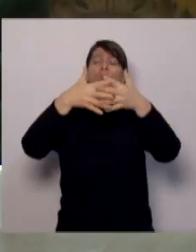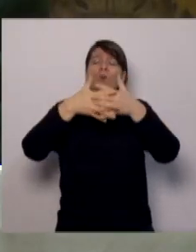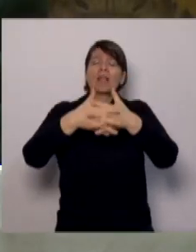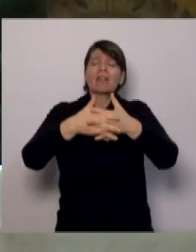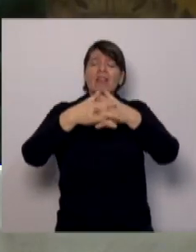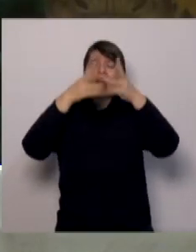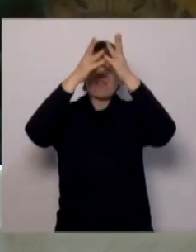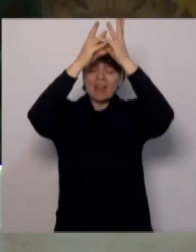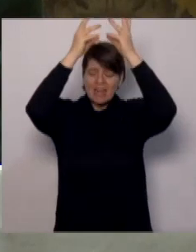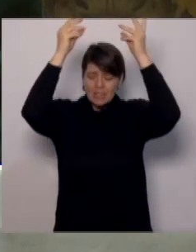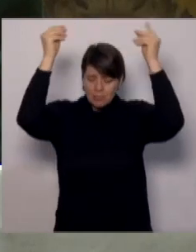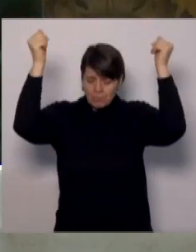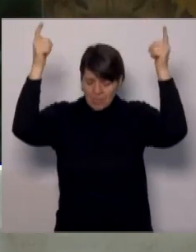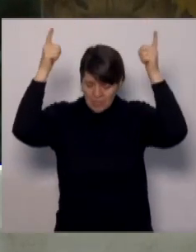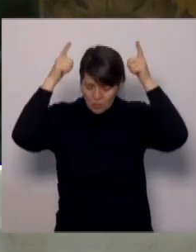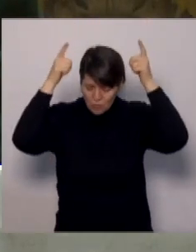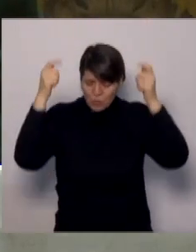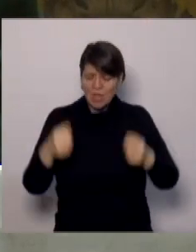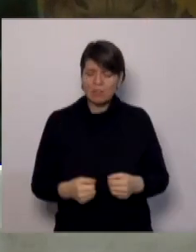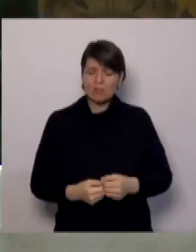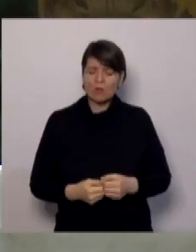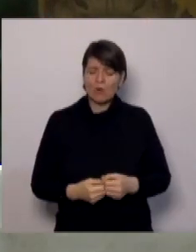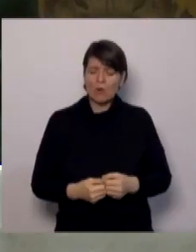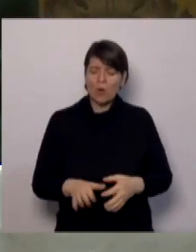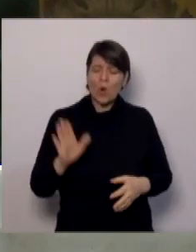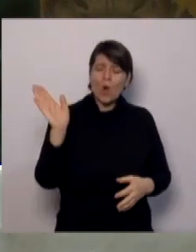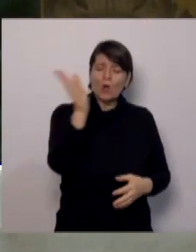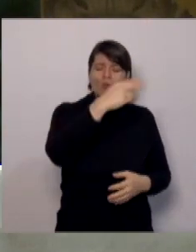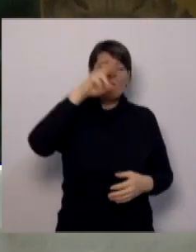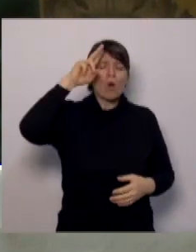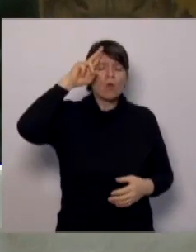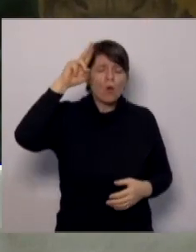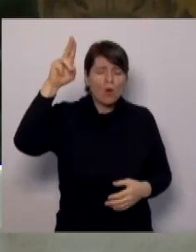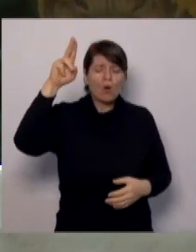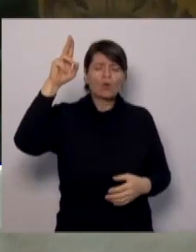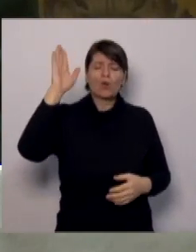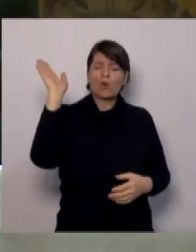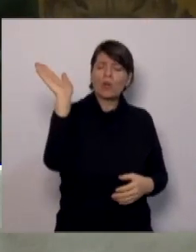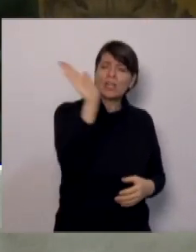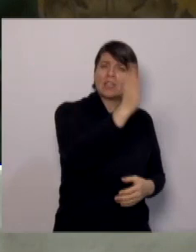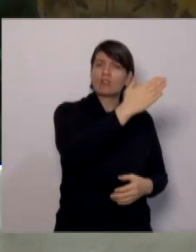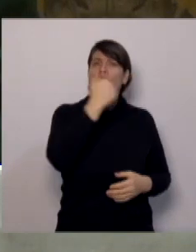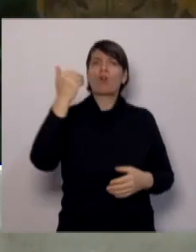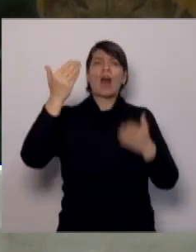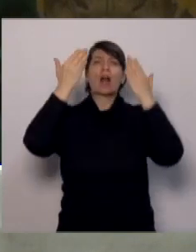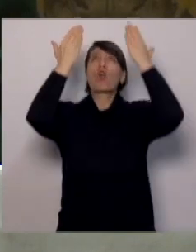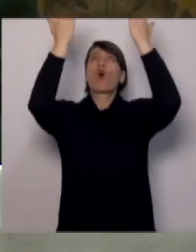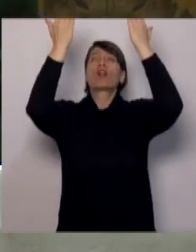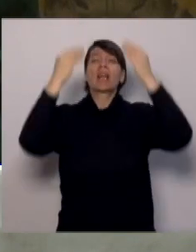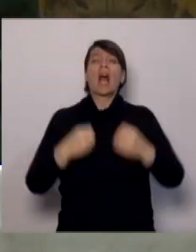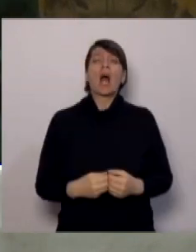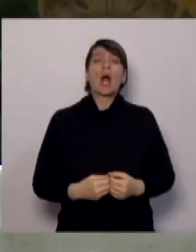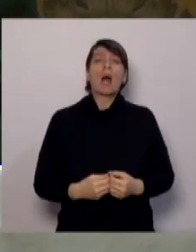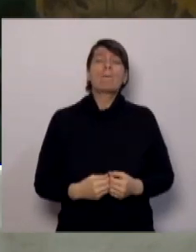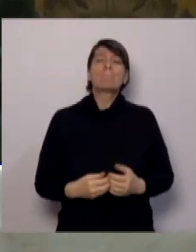la unidad del Espíritu Santo, todo honor y toda